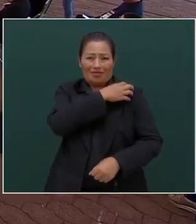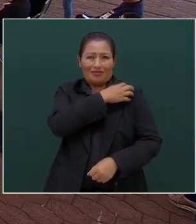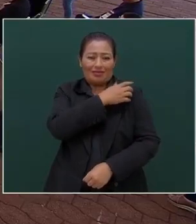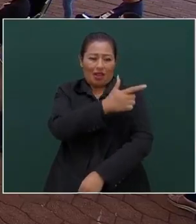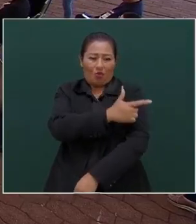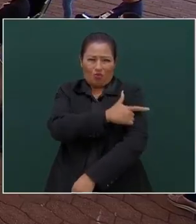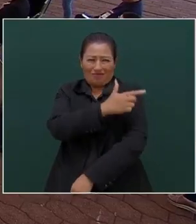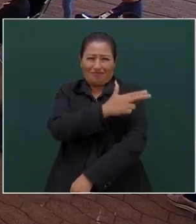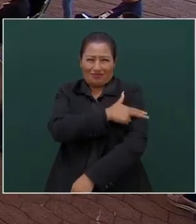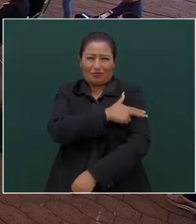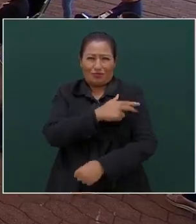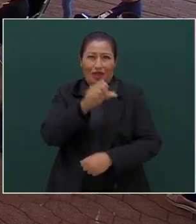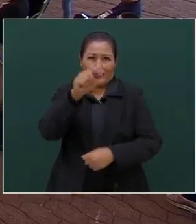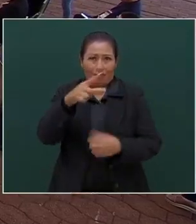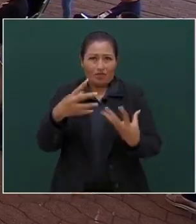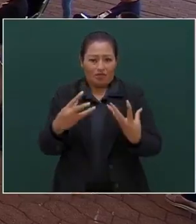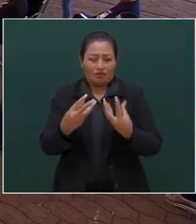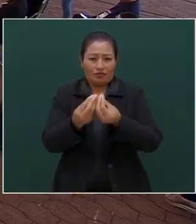Nacional,